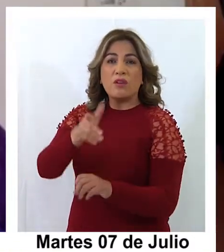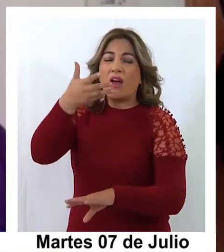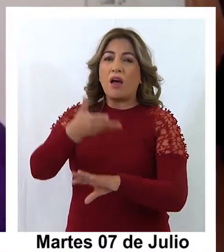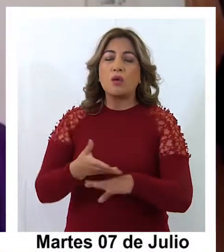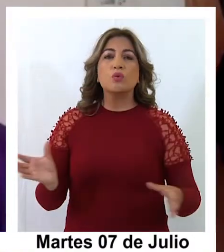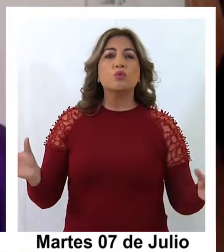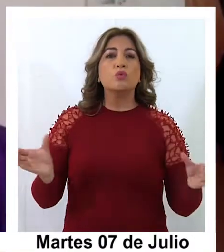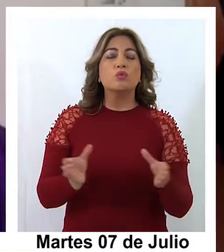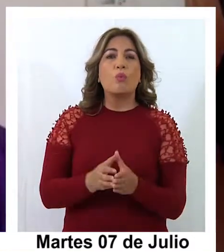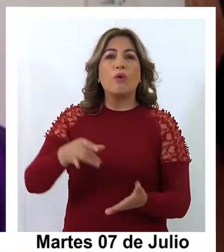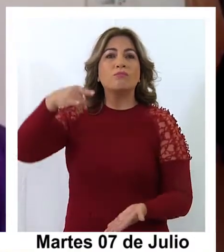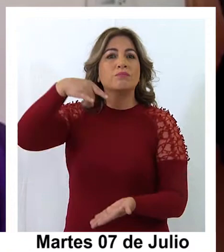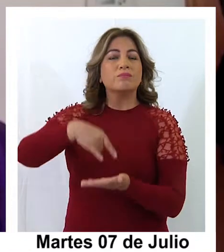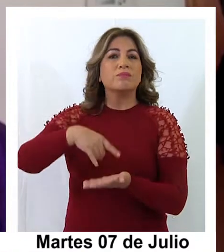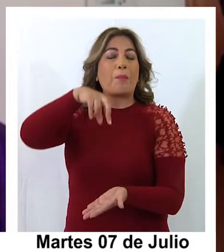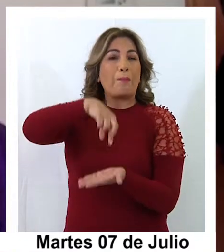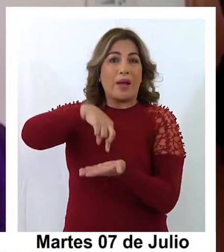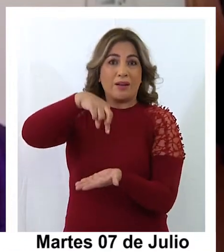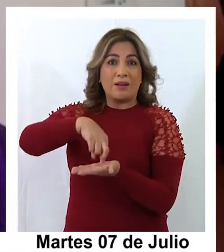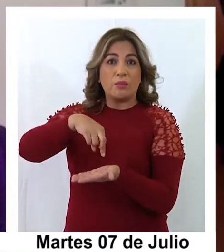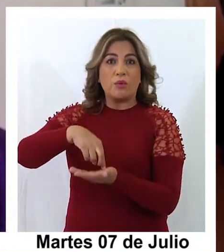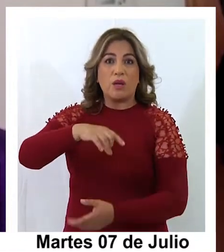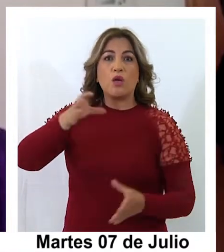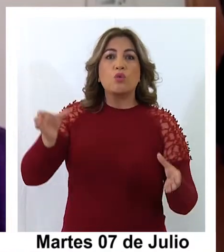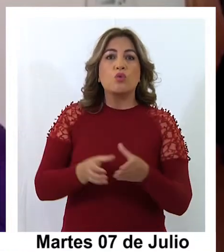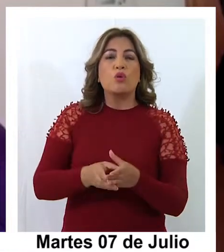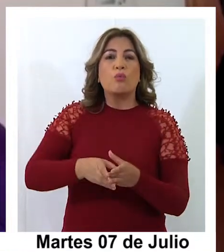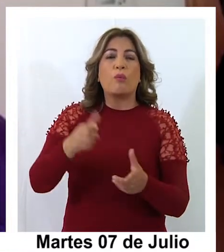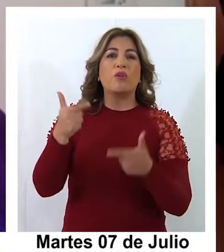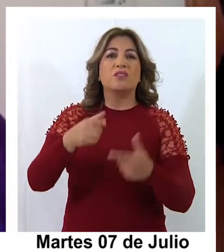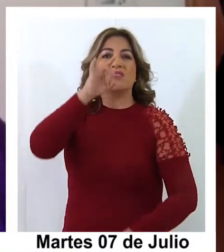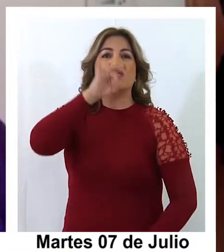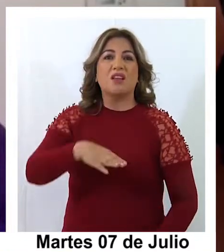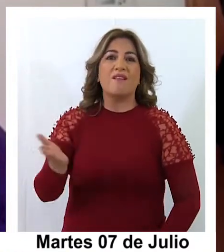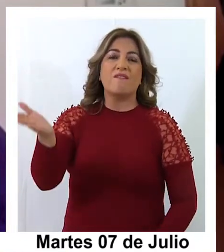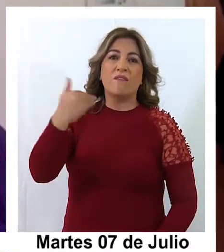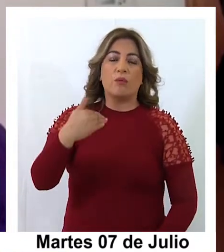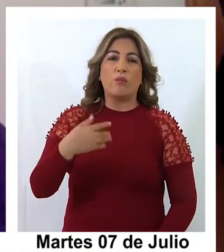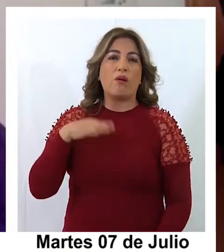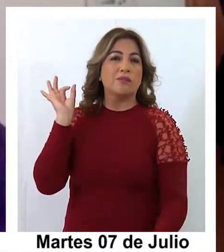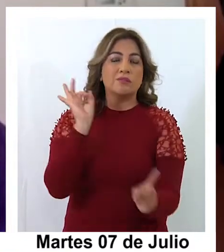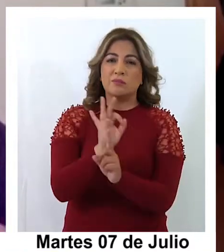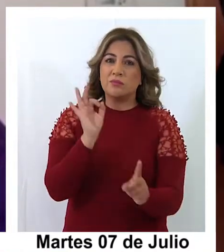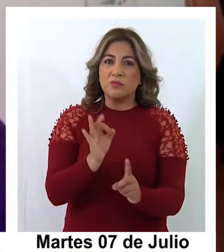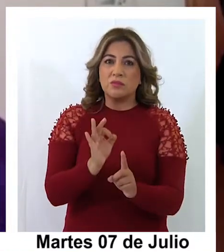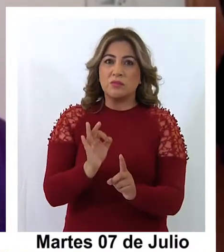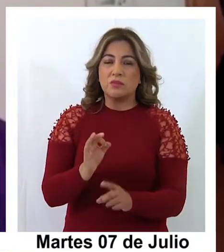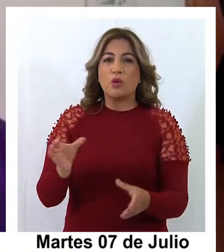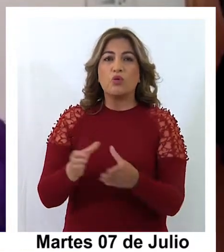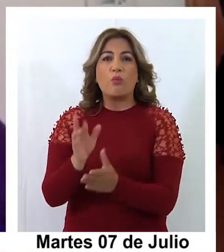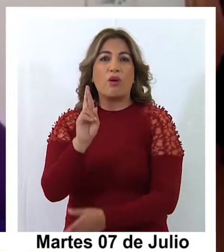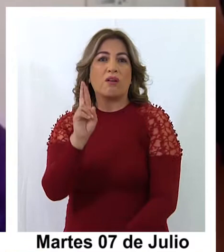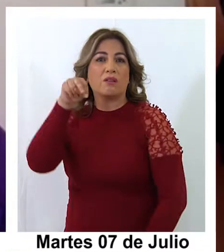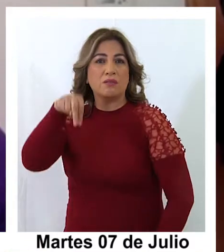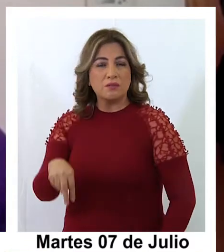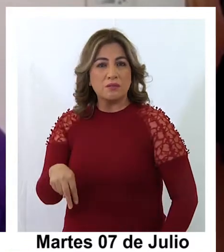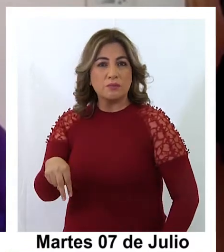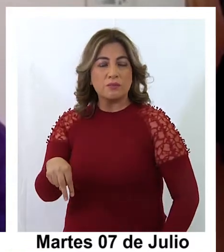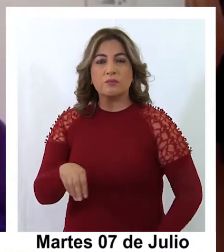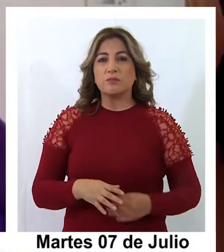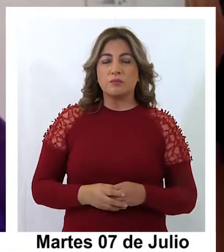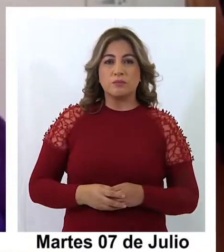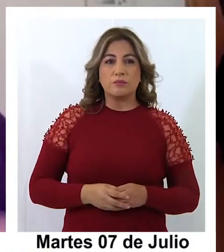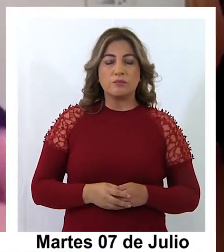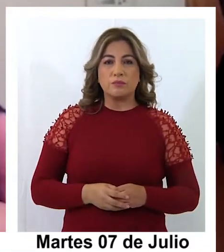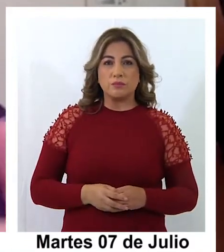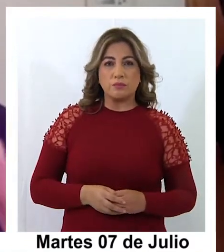un grupo de parlamentarios de Chile Vamos, particularmente, diría yo, de Renovación Nacional, que